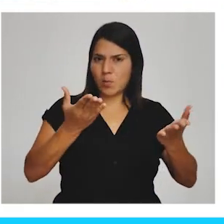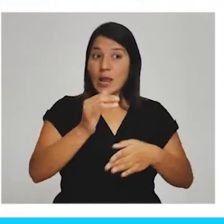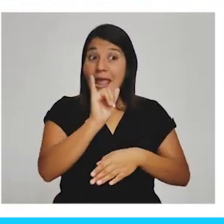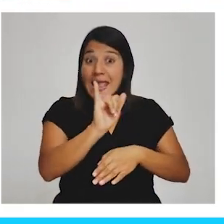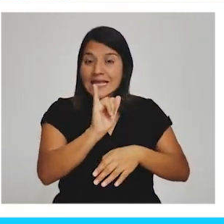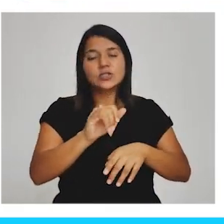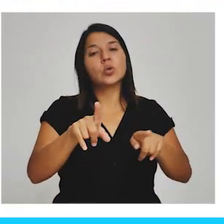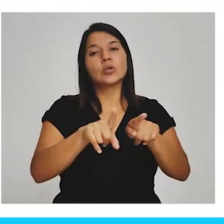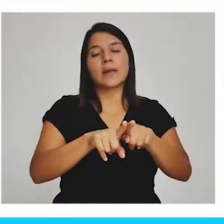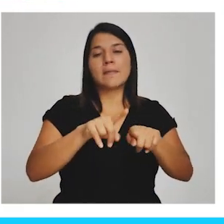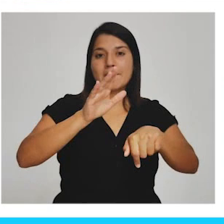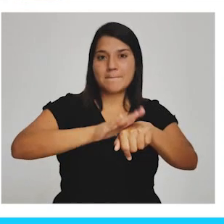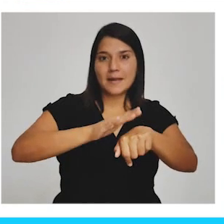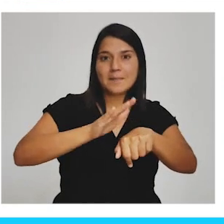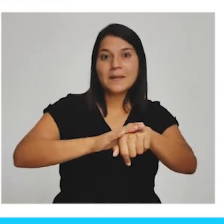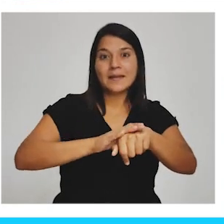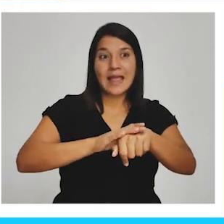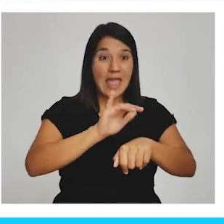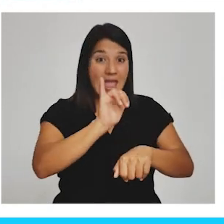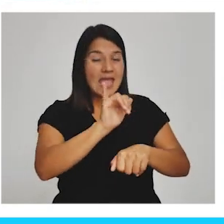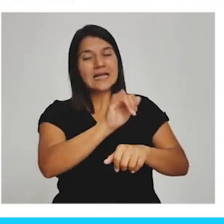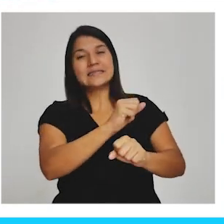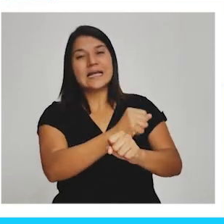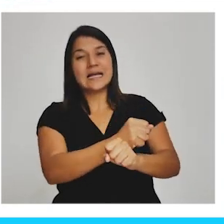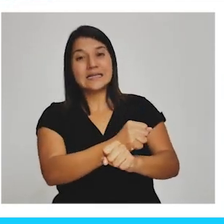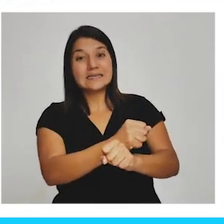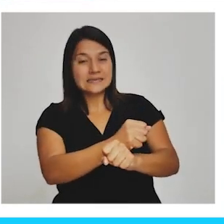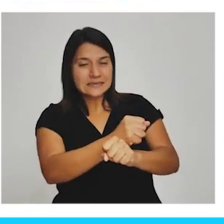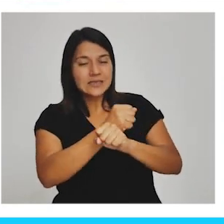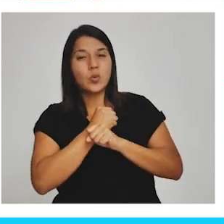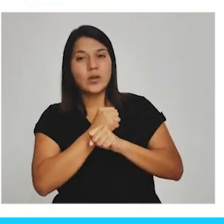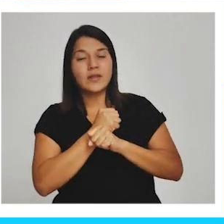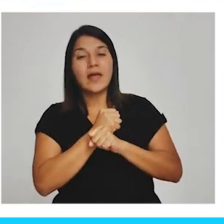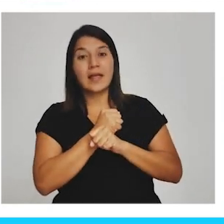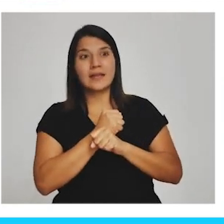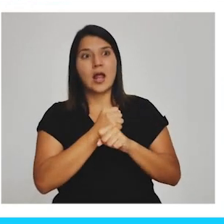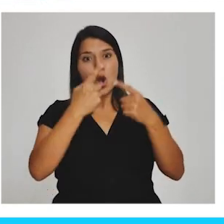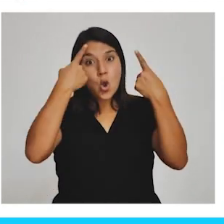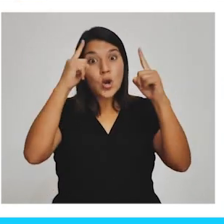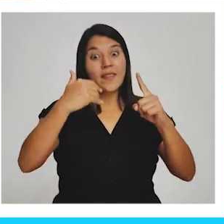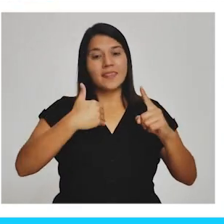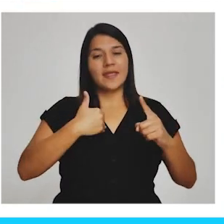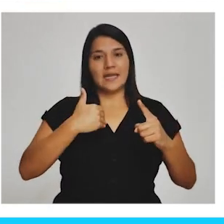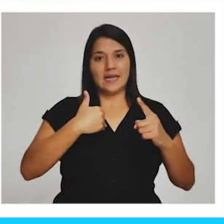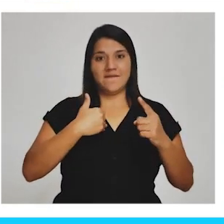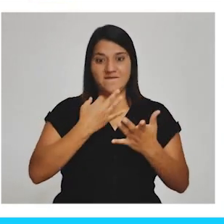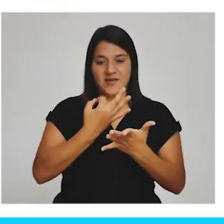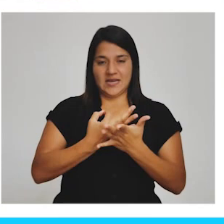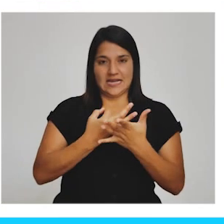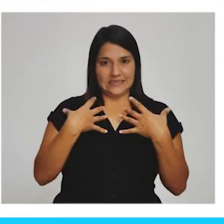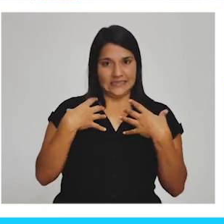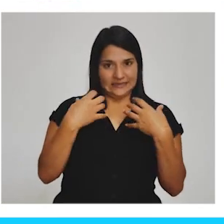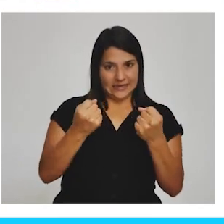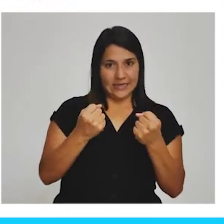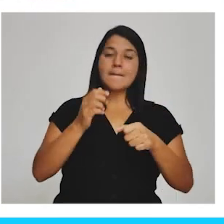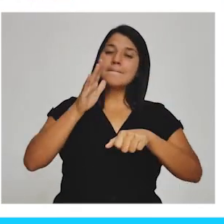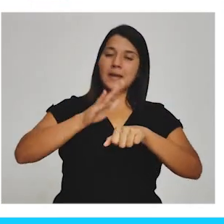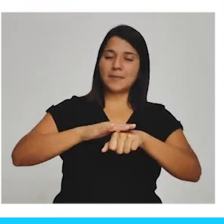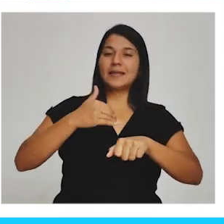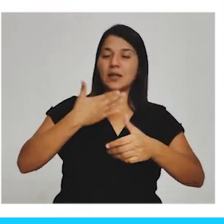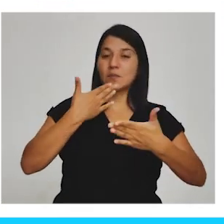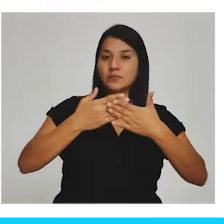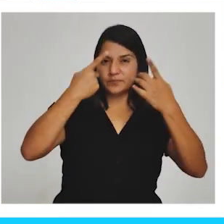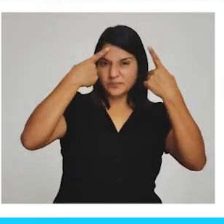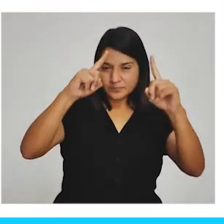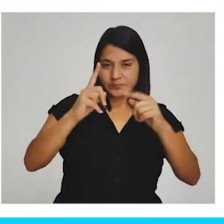derivada de finanzas públicas sanas, nos ha llevado a tener estos resultados que antes le comentaba. Usted